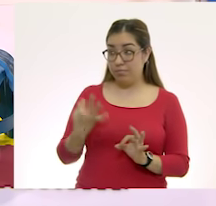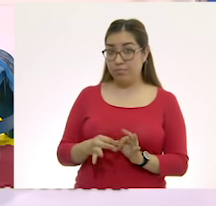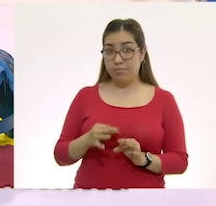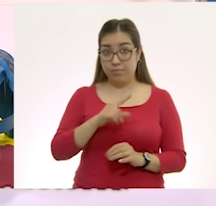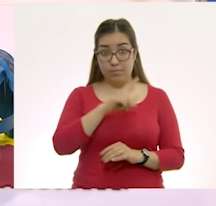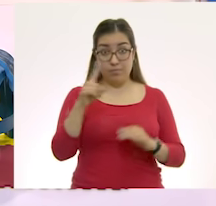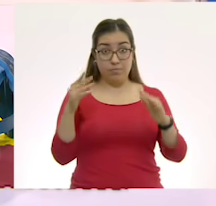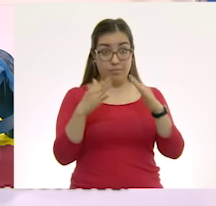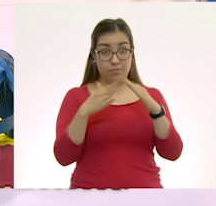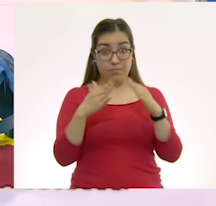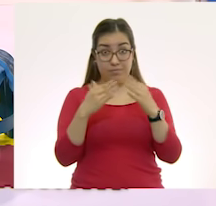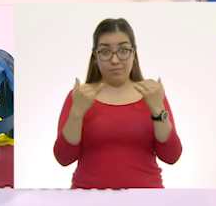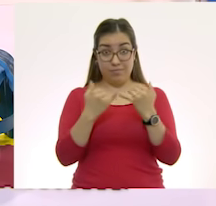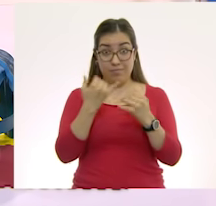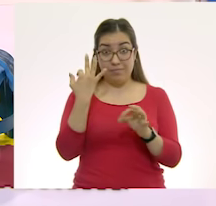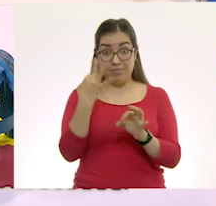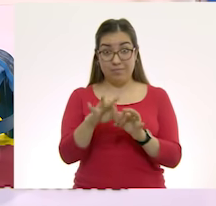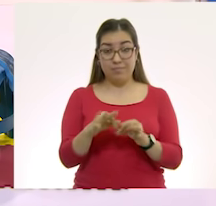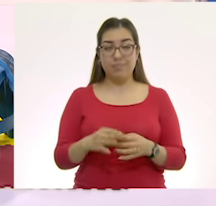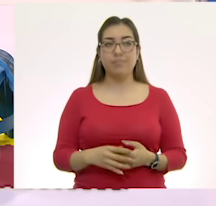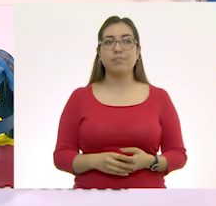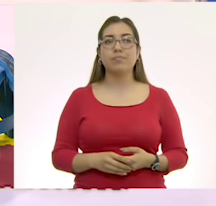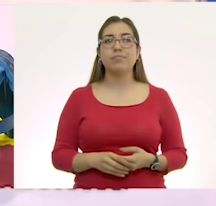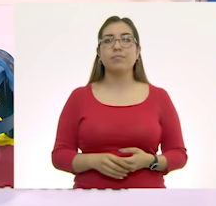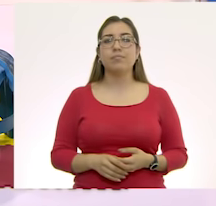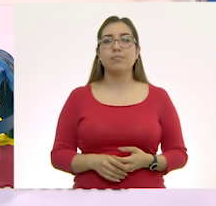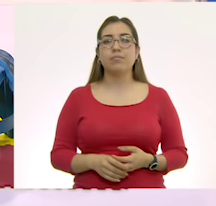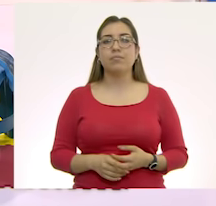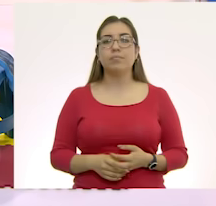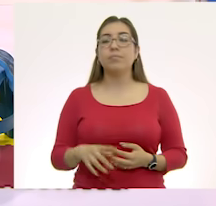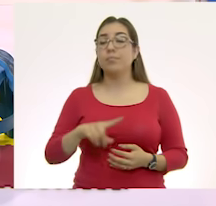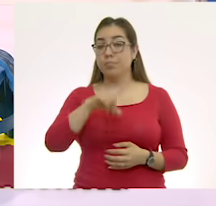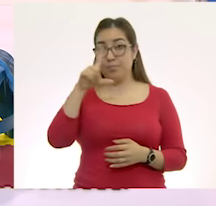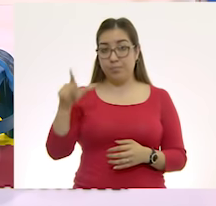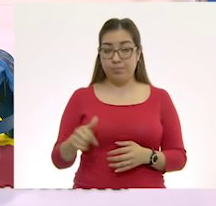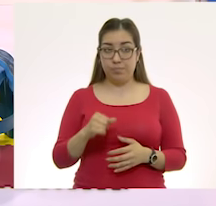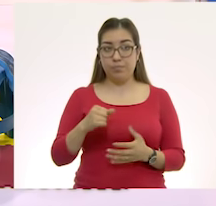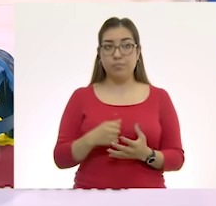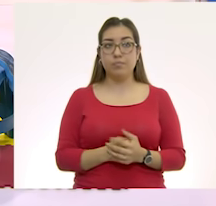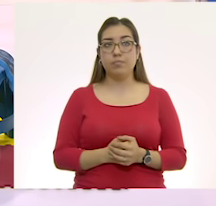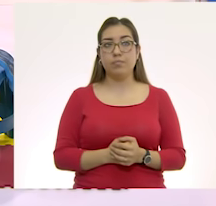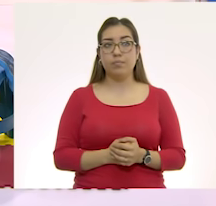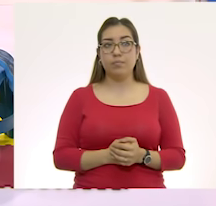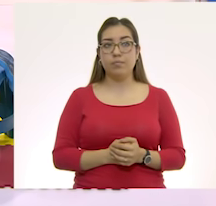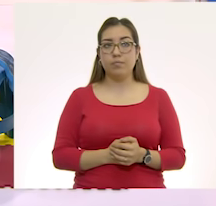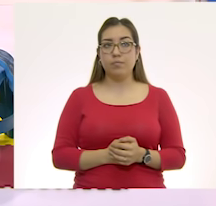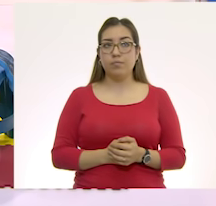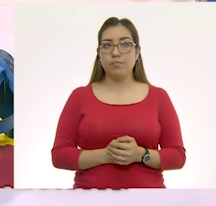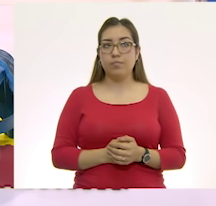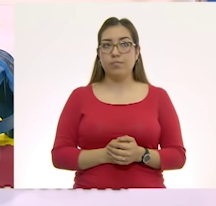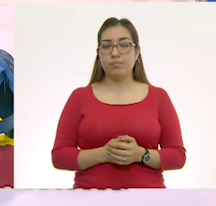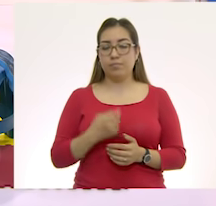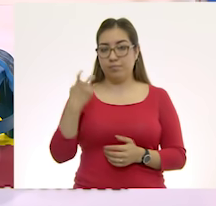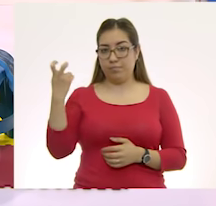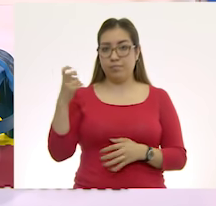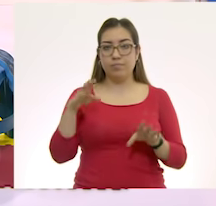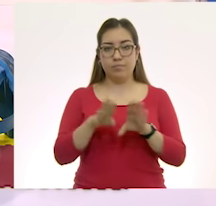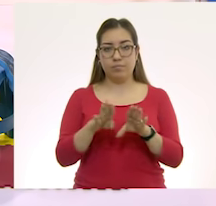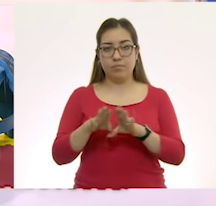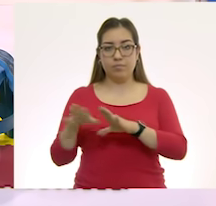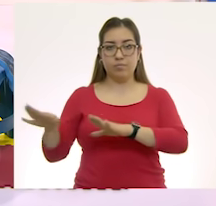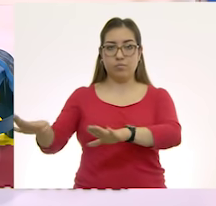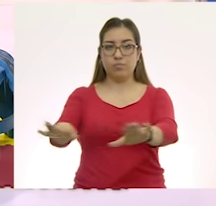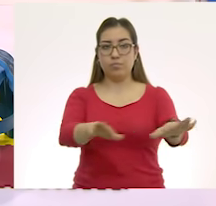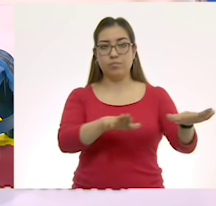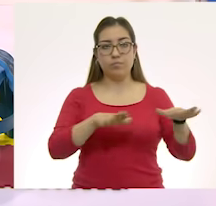en casita ya lo tienen. ¿Ya lo tienes? ¡Córrele por él! Después vamos a hacer un círculo al frente con los brazos extendidos, ¿no? Y ahorita yo